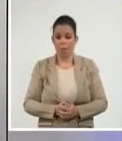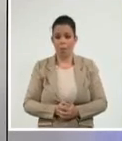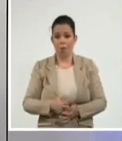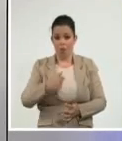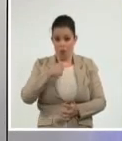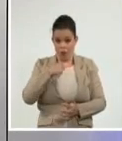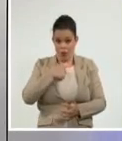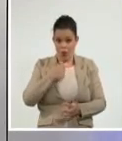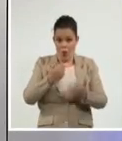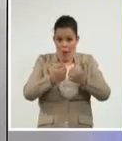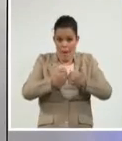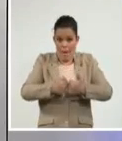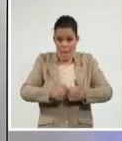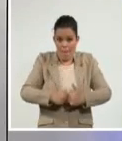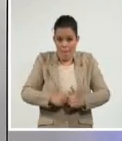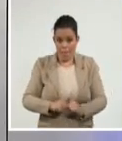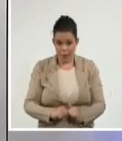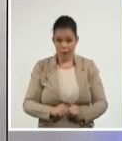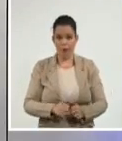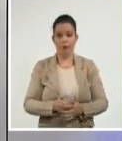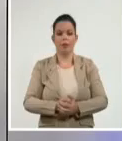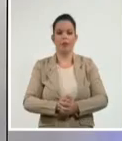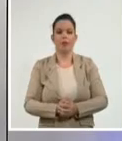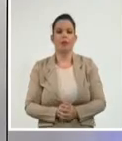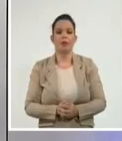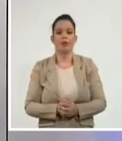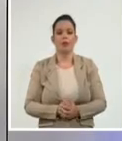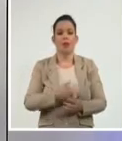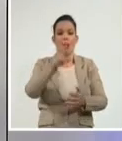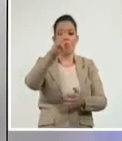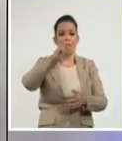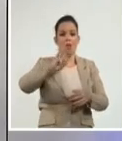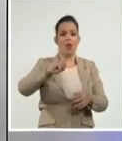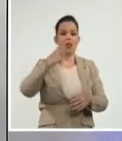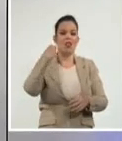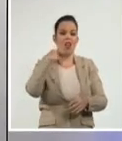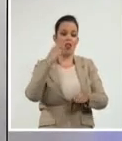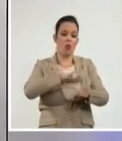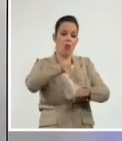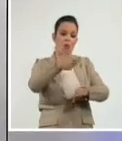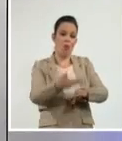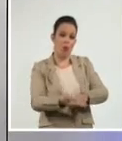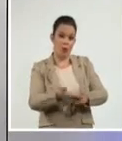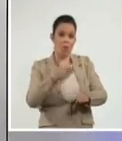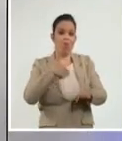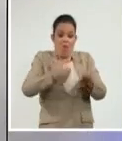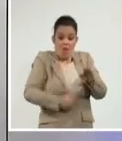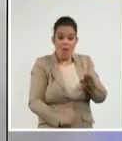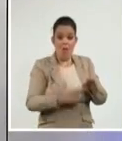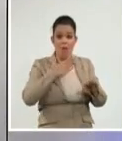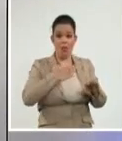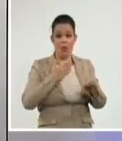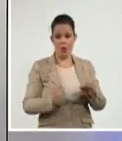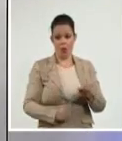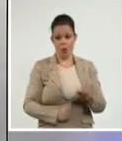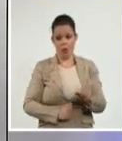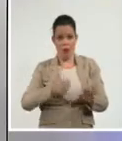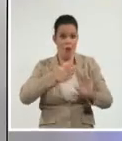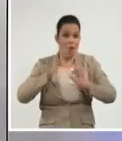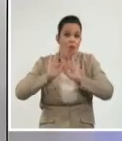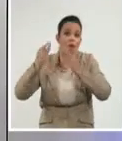2 décadas de injustas medidas. Mi hijo, que puede ser su hijo, sus hijos, nietos, sobrinos, primos, en